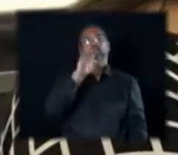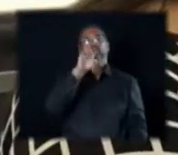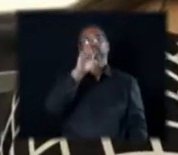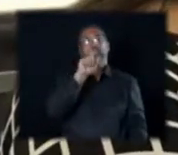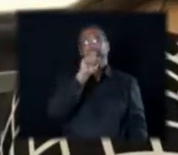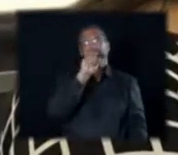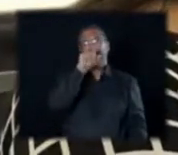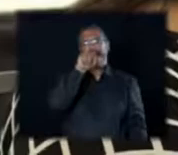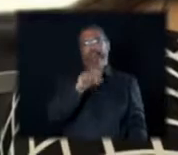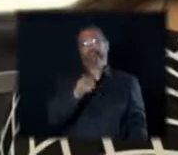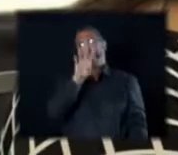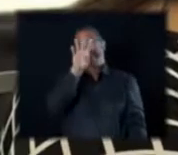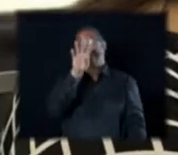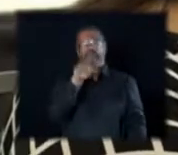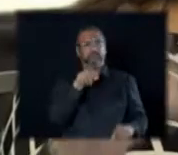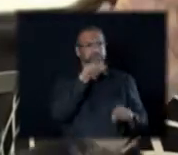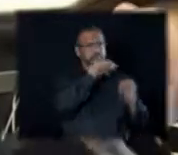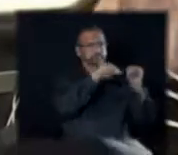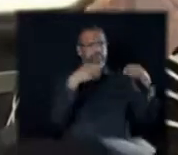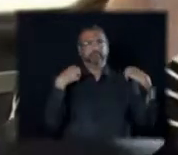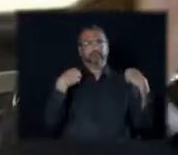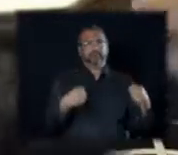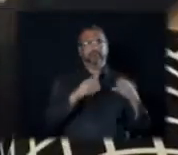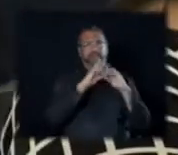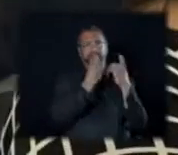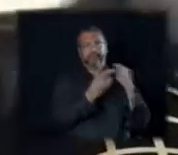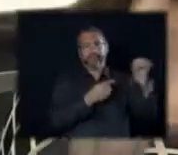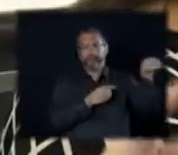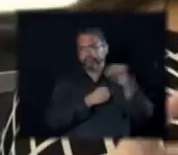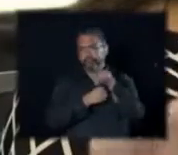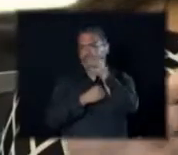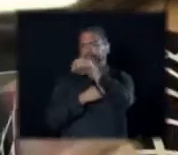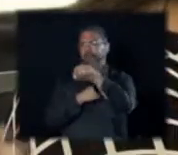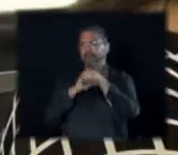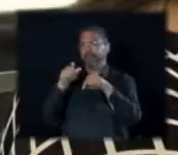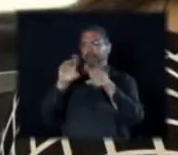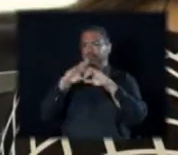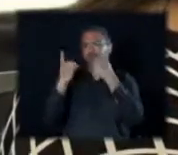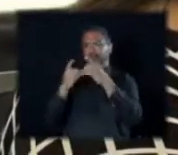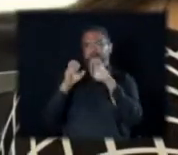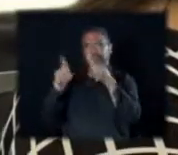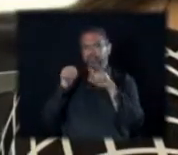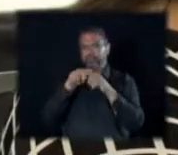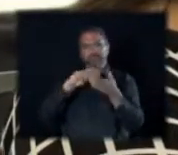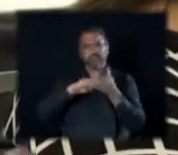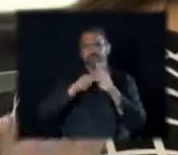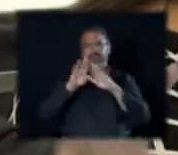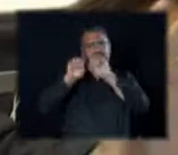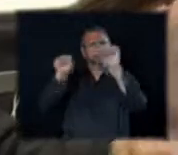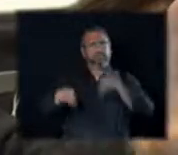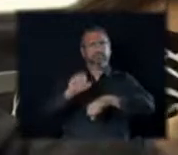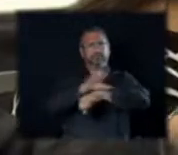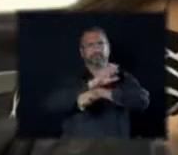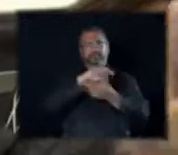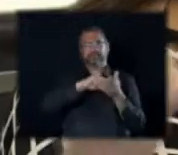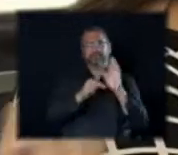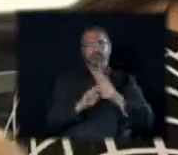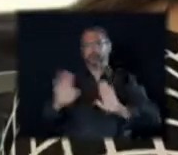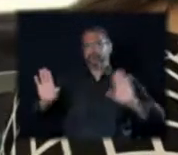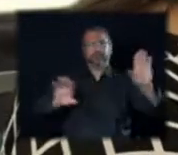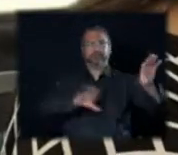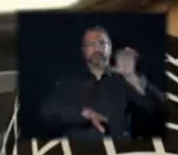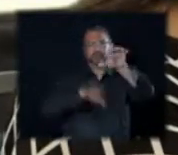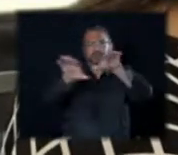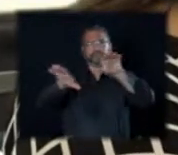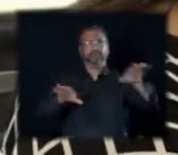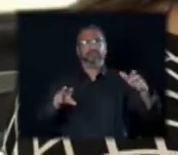a tener Oracle 2 en Hacienda y el Oracle 7 en Educación, etcétera. Y